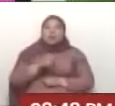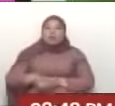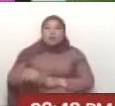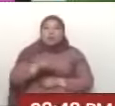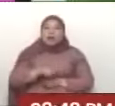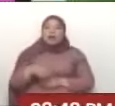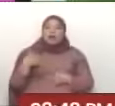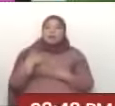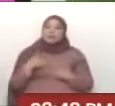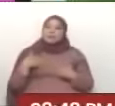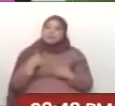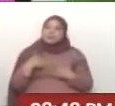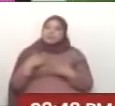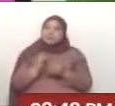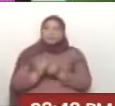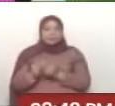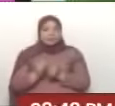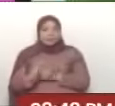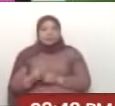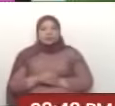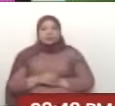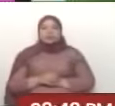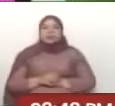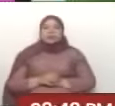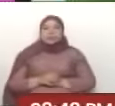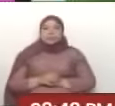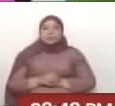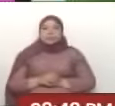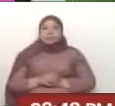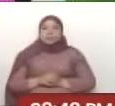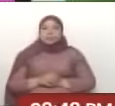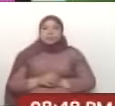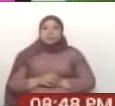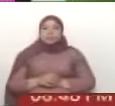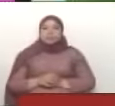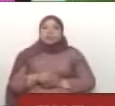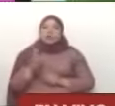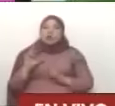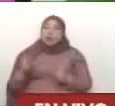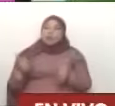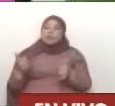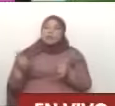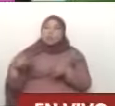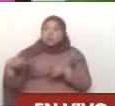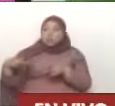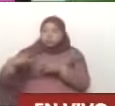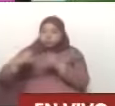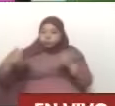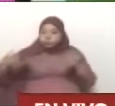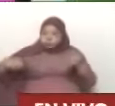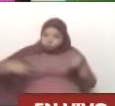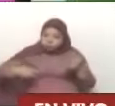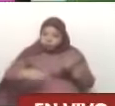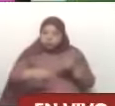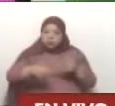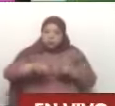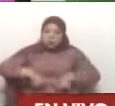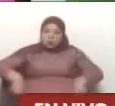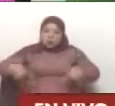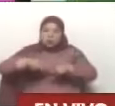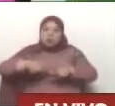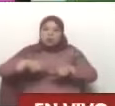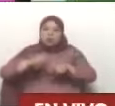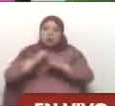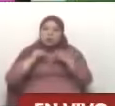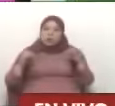esparcimiento. Actualmente, no hace mucho se inauguró nuestra concha acústica al final de